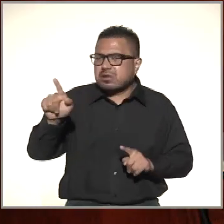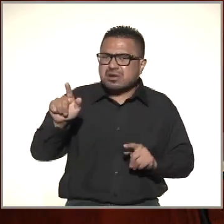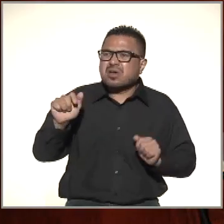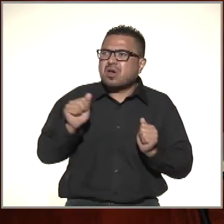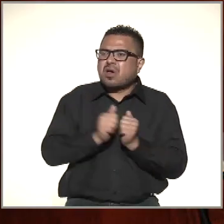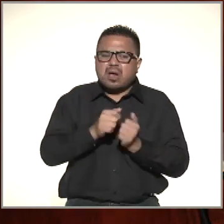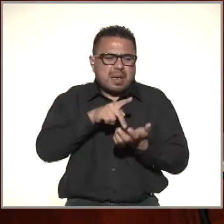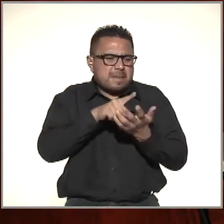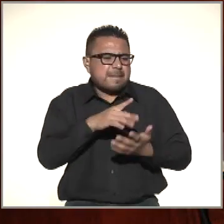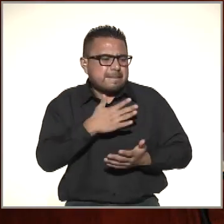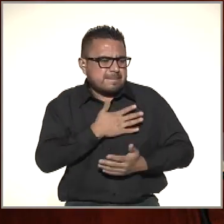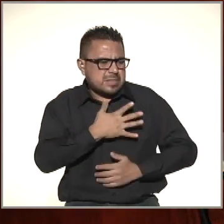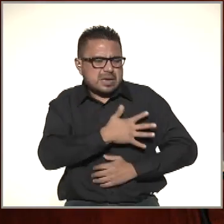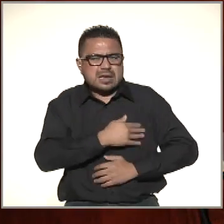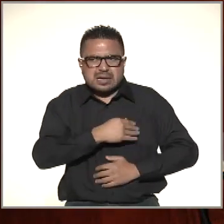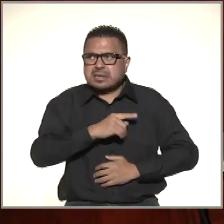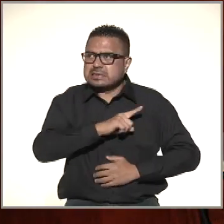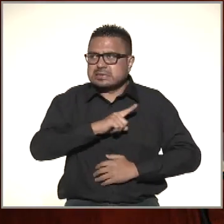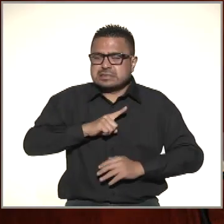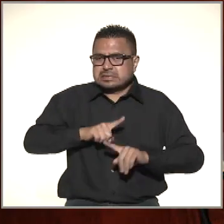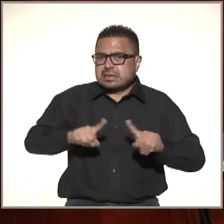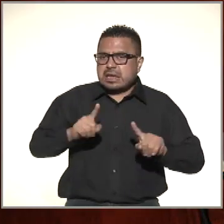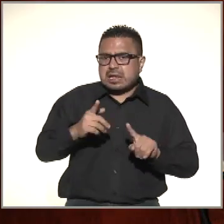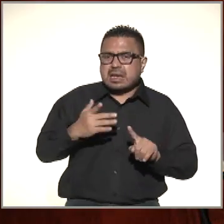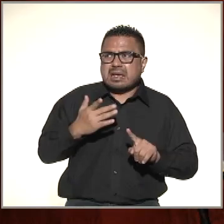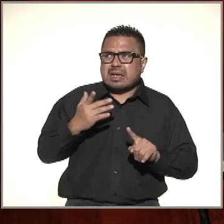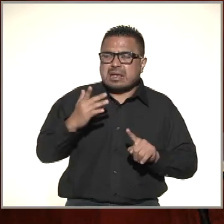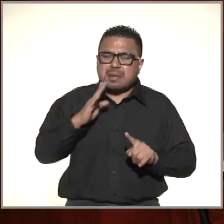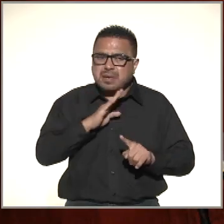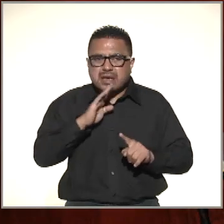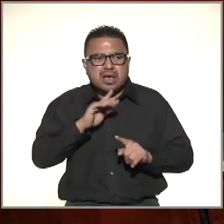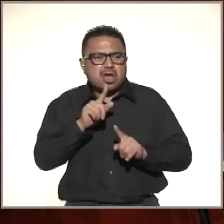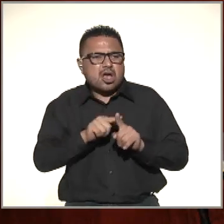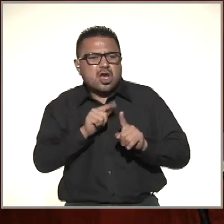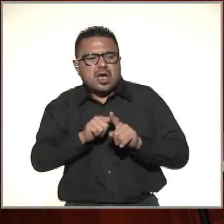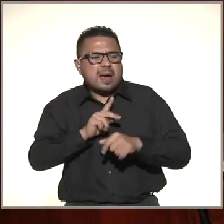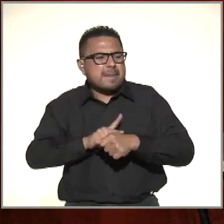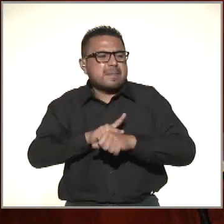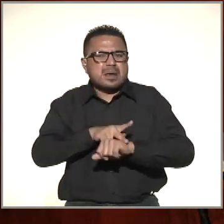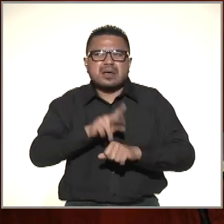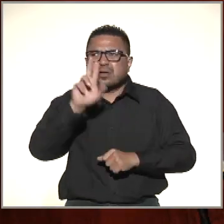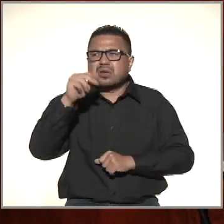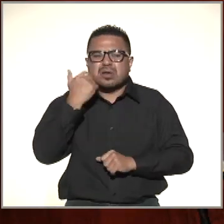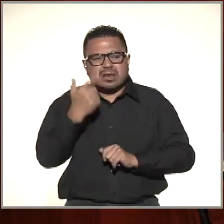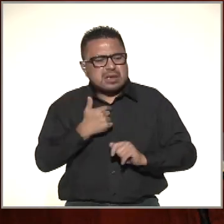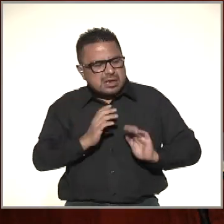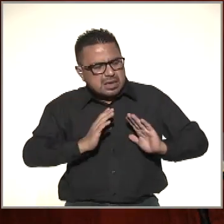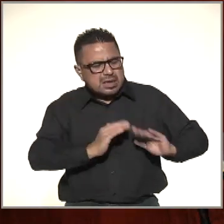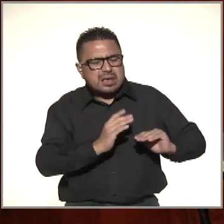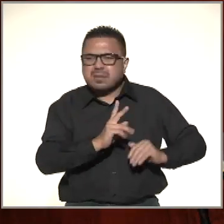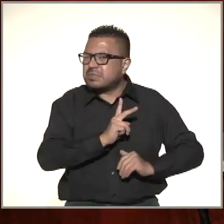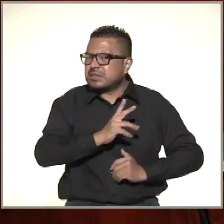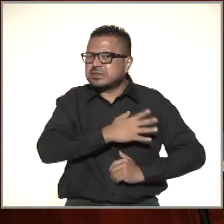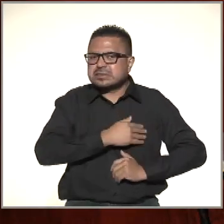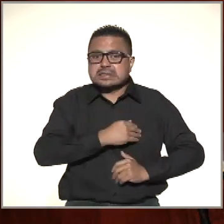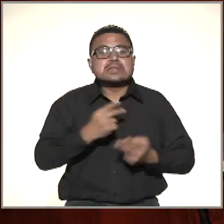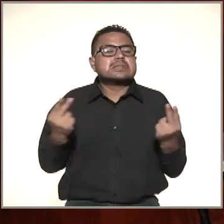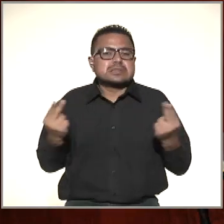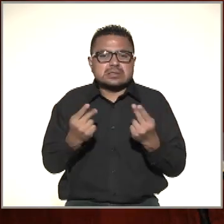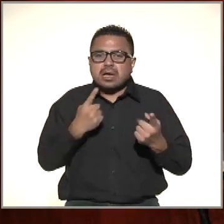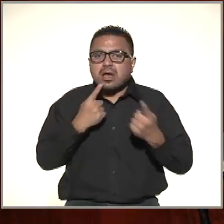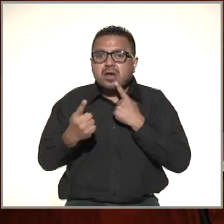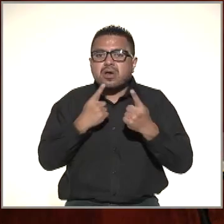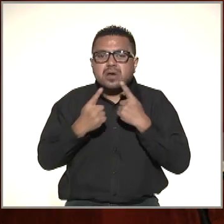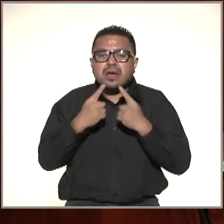de mi hija es algo que le hace daño en lugar de hacerle bien. Que hables del color de la piel es algo que no les quiero enseñar a mis hijos. Pero entonces requiere una